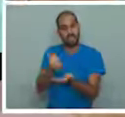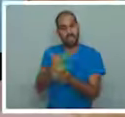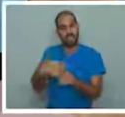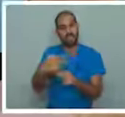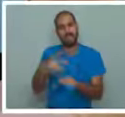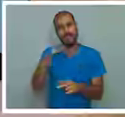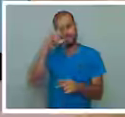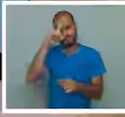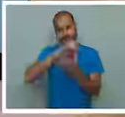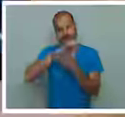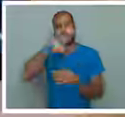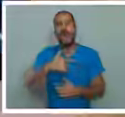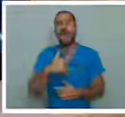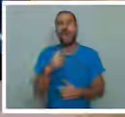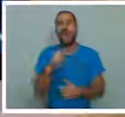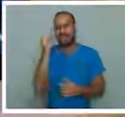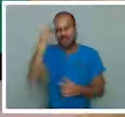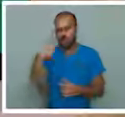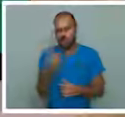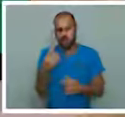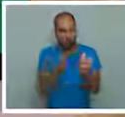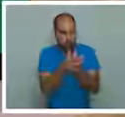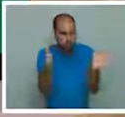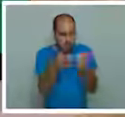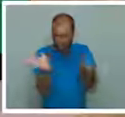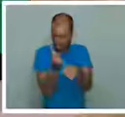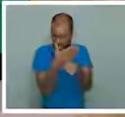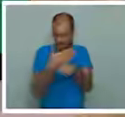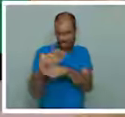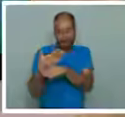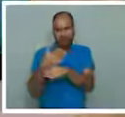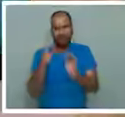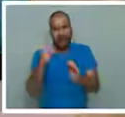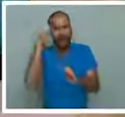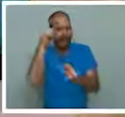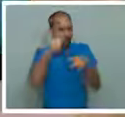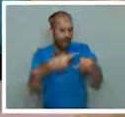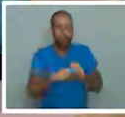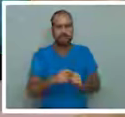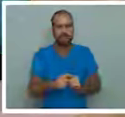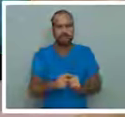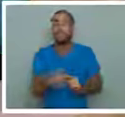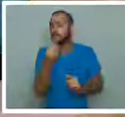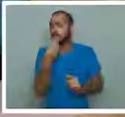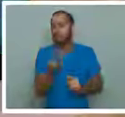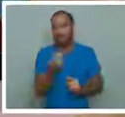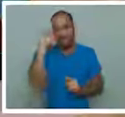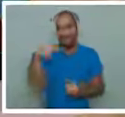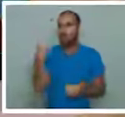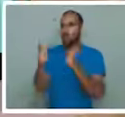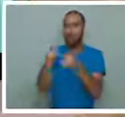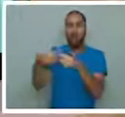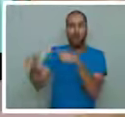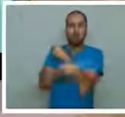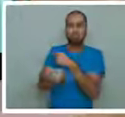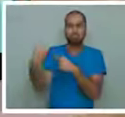en cada una de nuestras ganaderías buscando sustituir las importaciones para poder llegar al alcance que nosotros pretendemos que es volver a recuperar